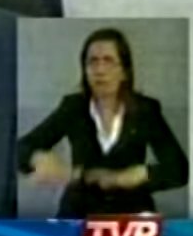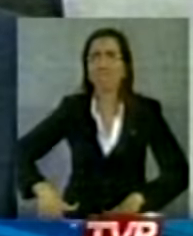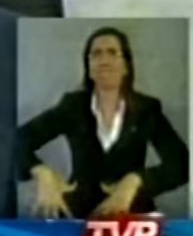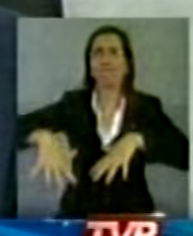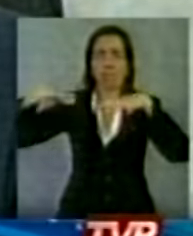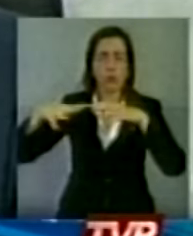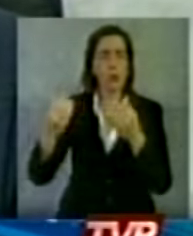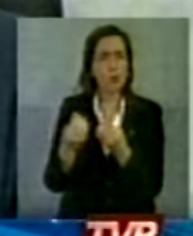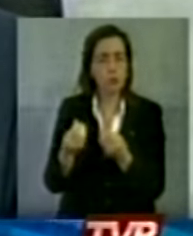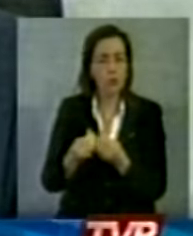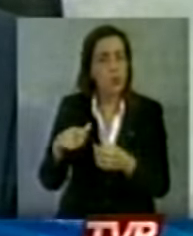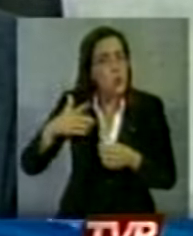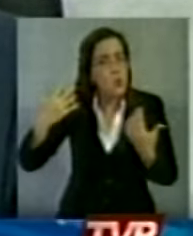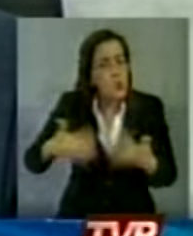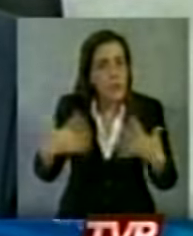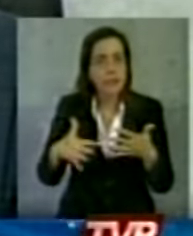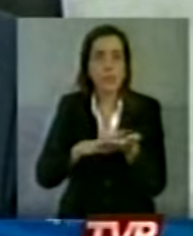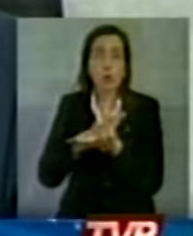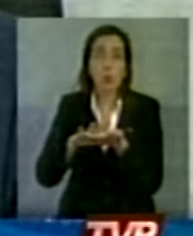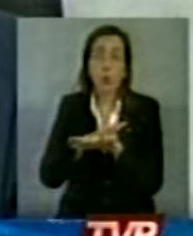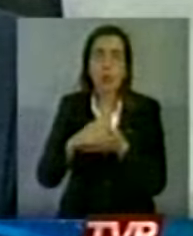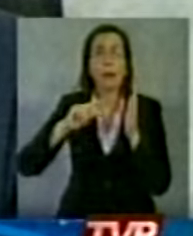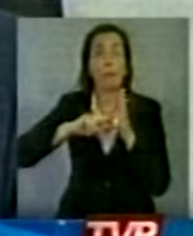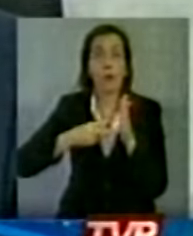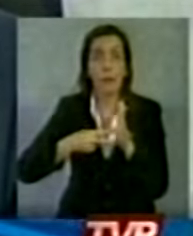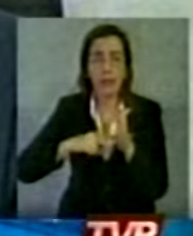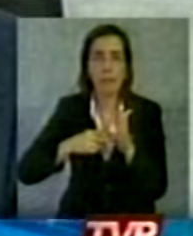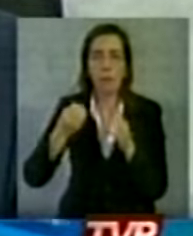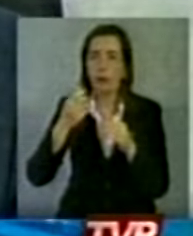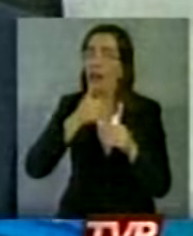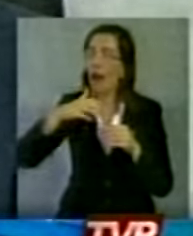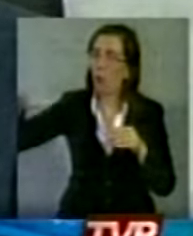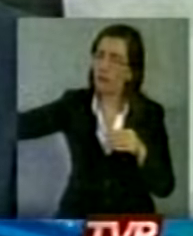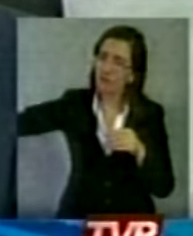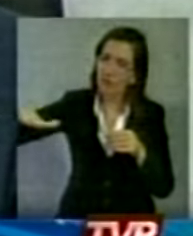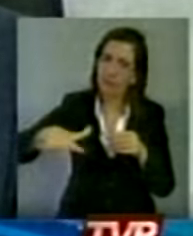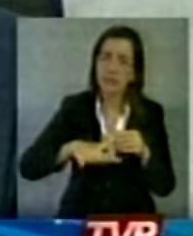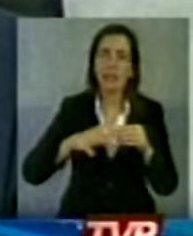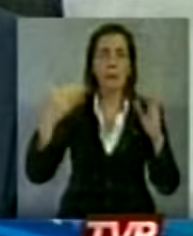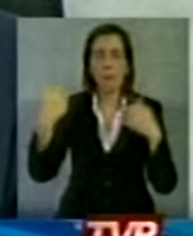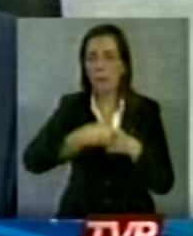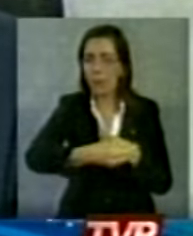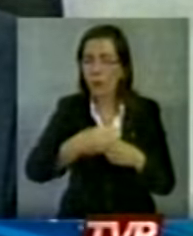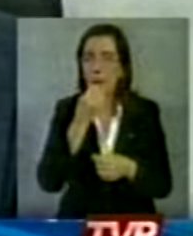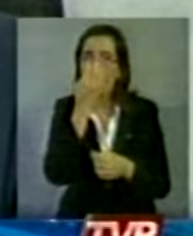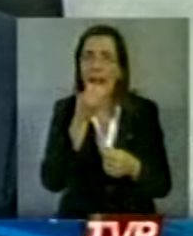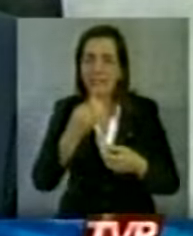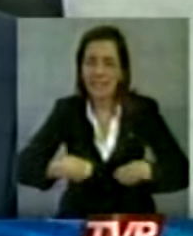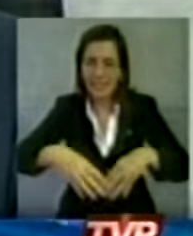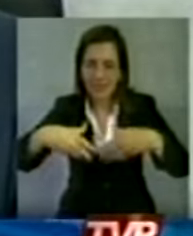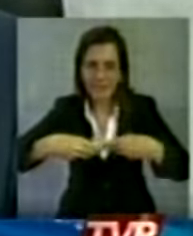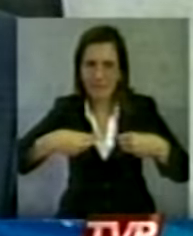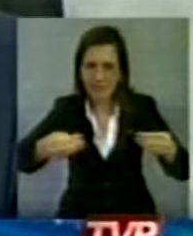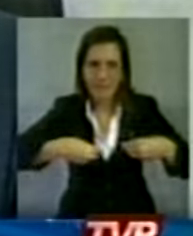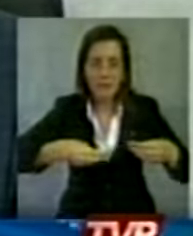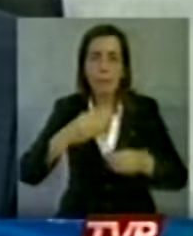devastadores. Es imperativo solucionar los problemas donde nacen las aguas, con forestación y con obra pública.